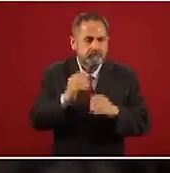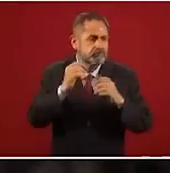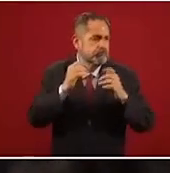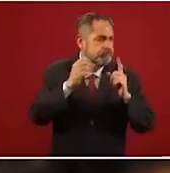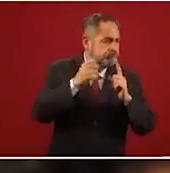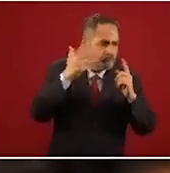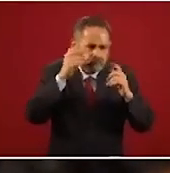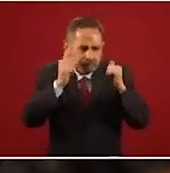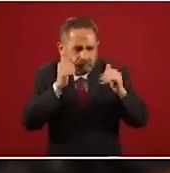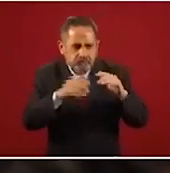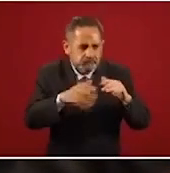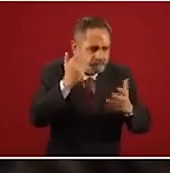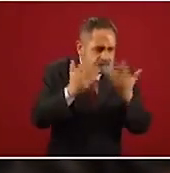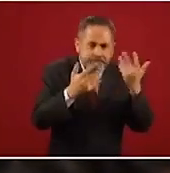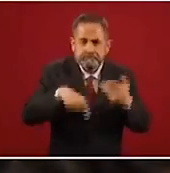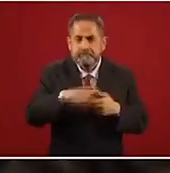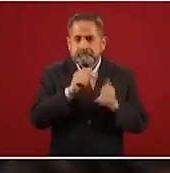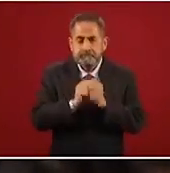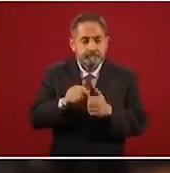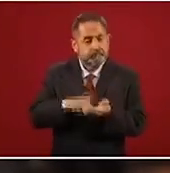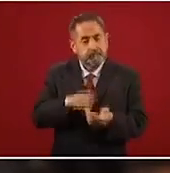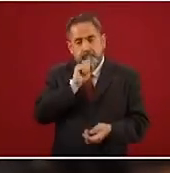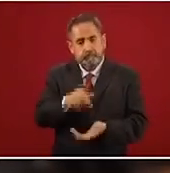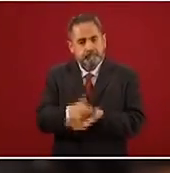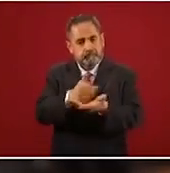antropología forense y de acompañamiento psicosocial.